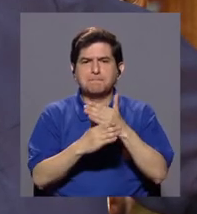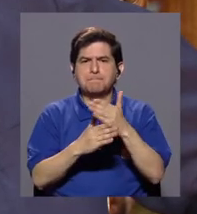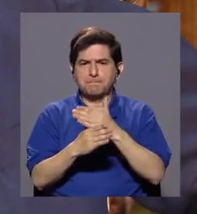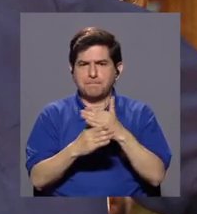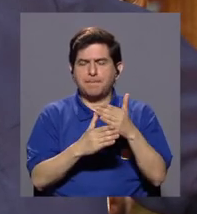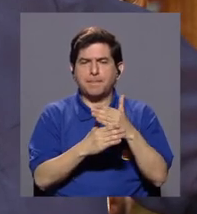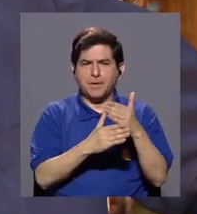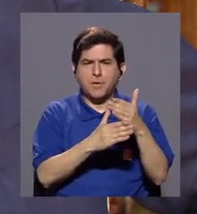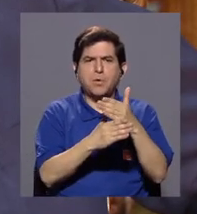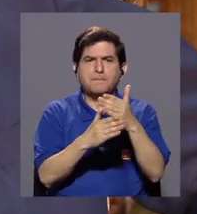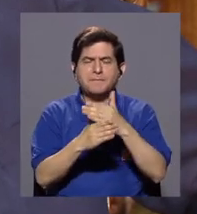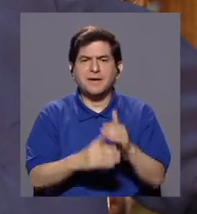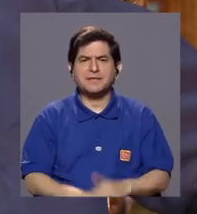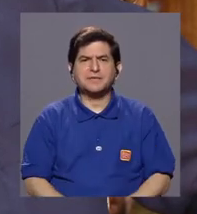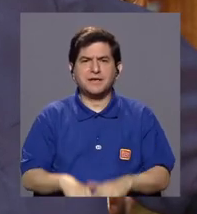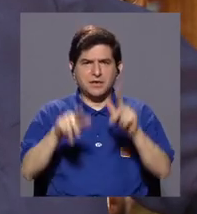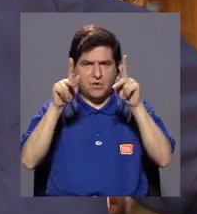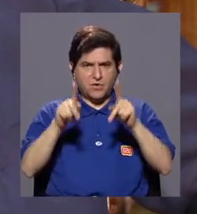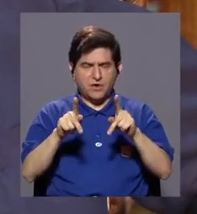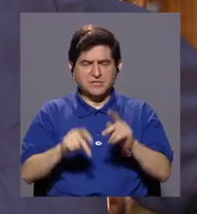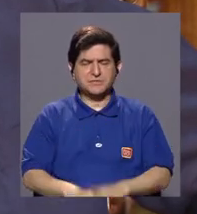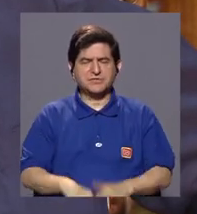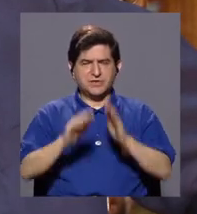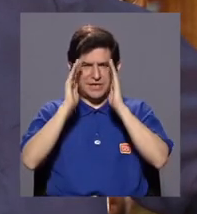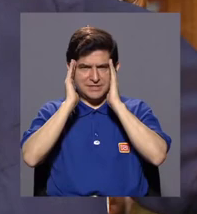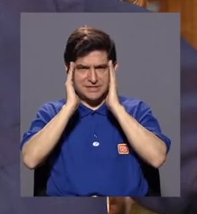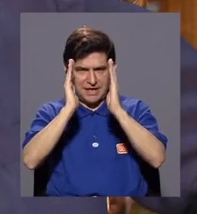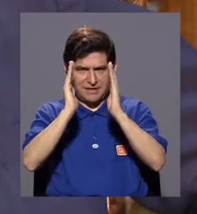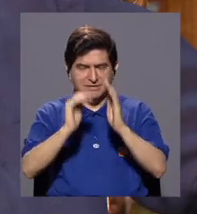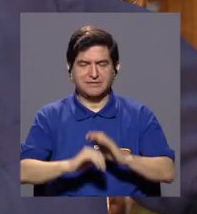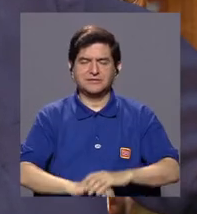compartir con quien nos ve